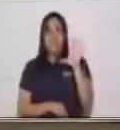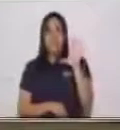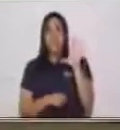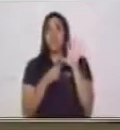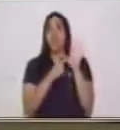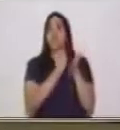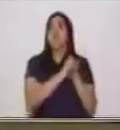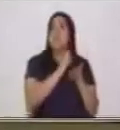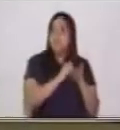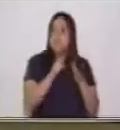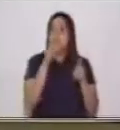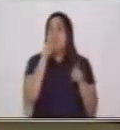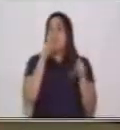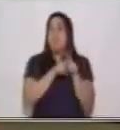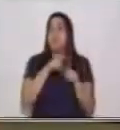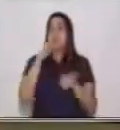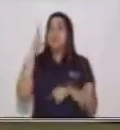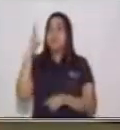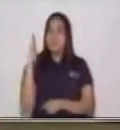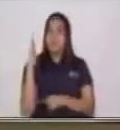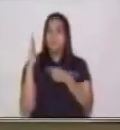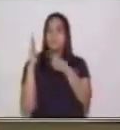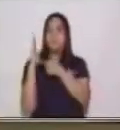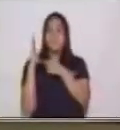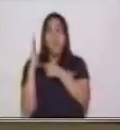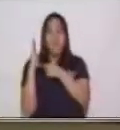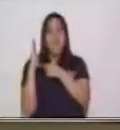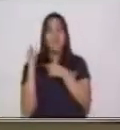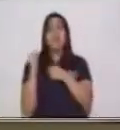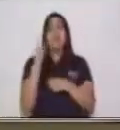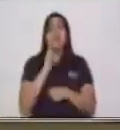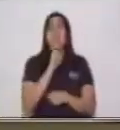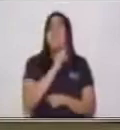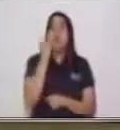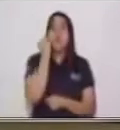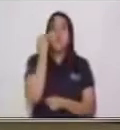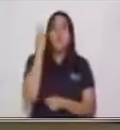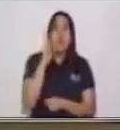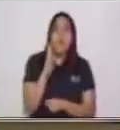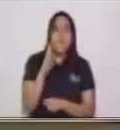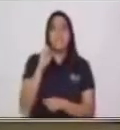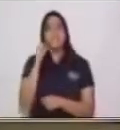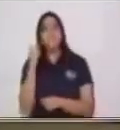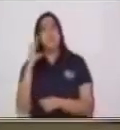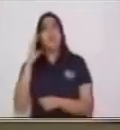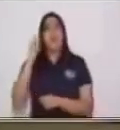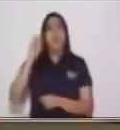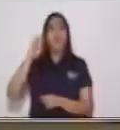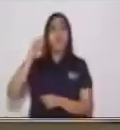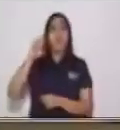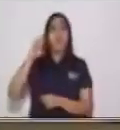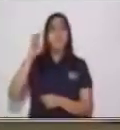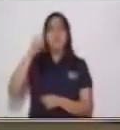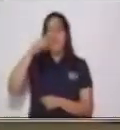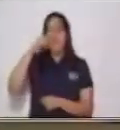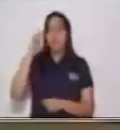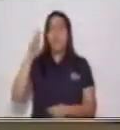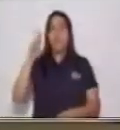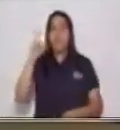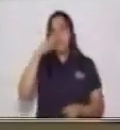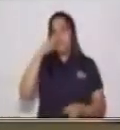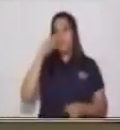con B el copretérito del verbo ir. Al hablar de copretérito estamos hablando de acciones ya realizadas, ¿sí? Es